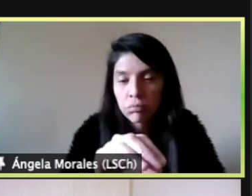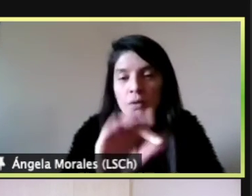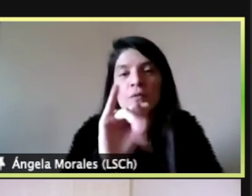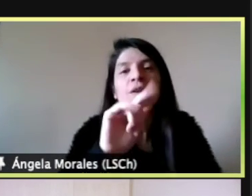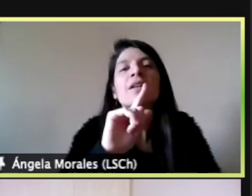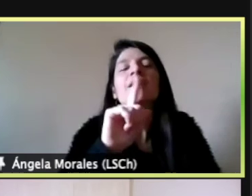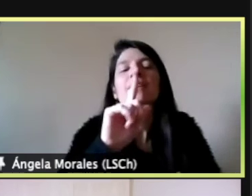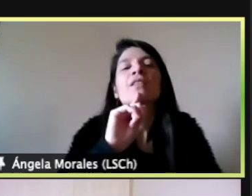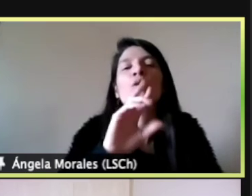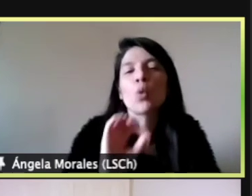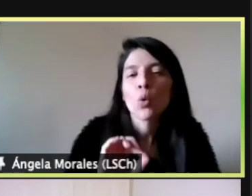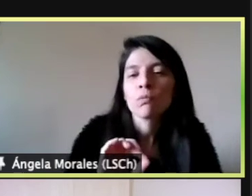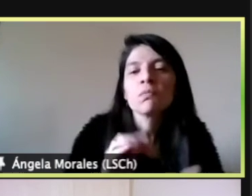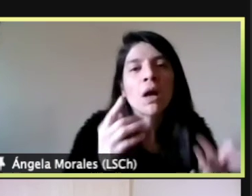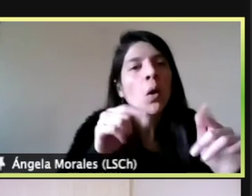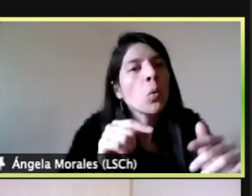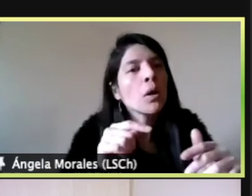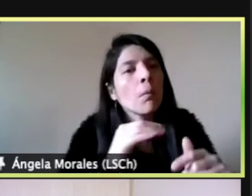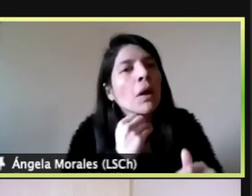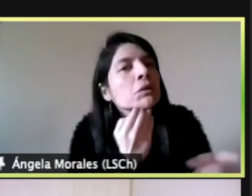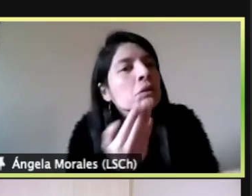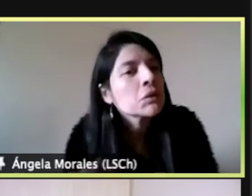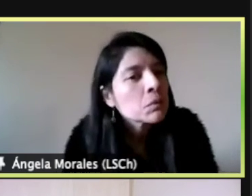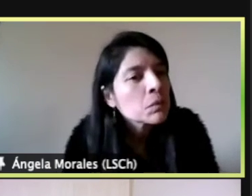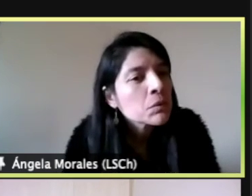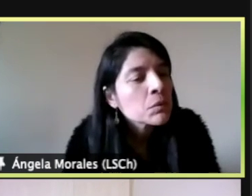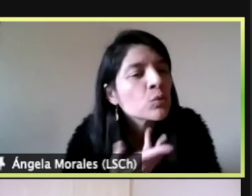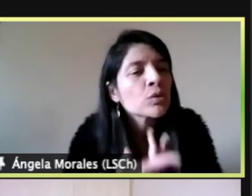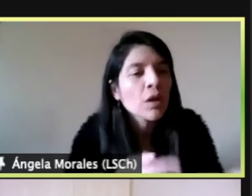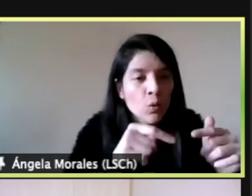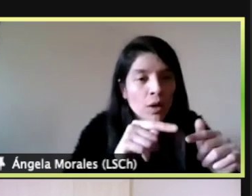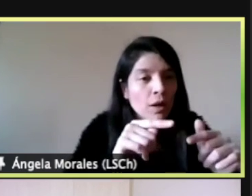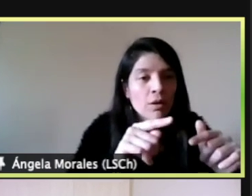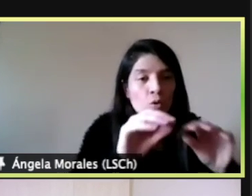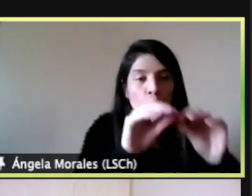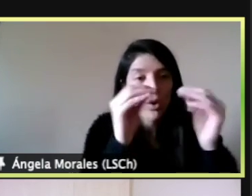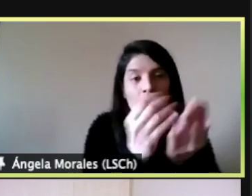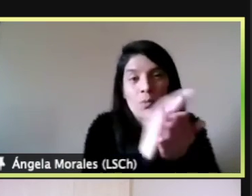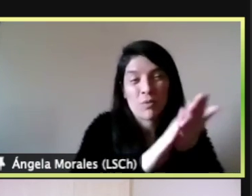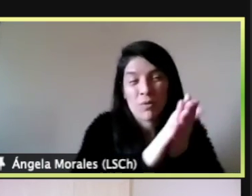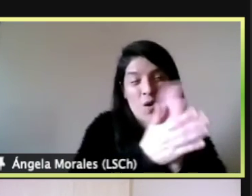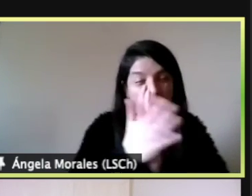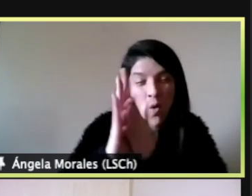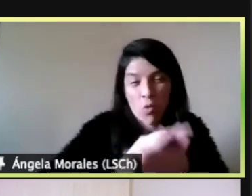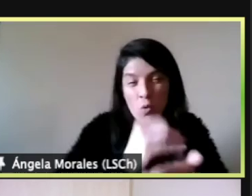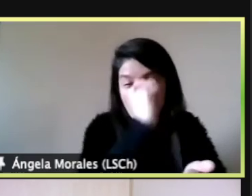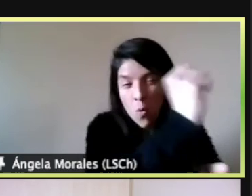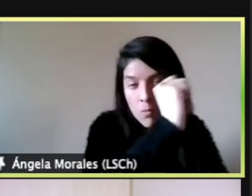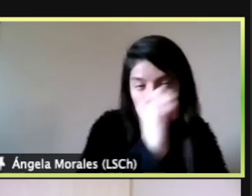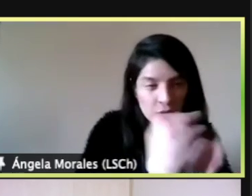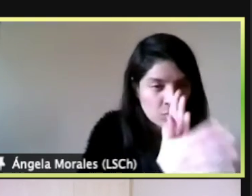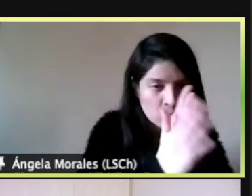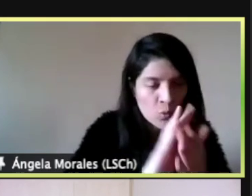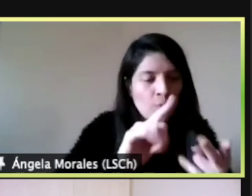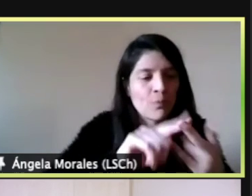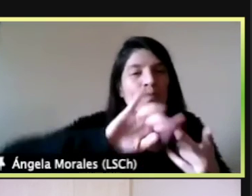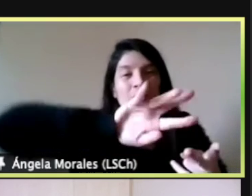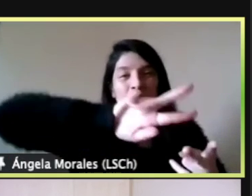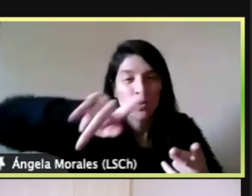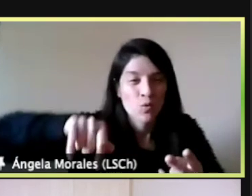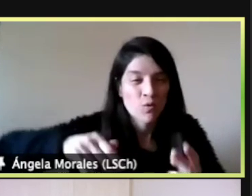simple, porque yo ahora tengo el total completo de todos los homicidios, el total completo de todos los hurtos, y acá yo